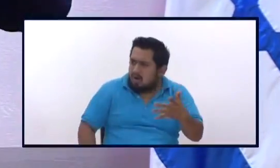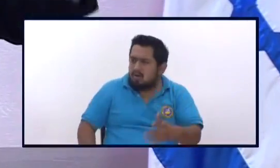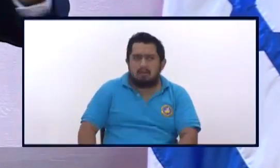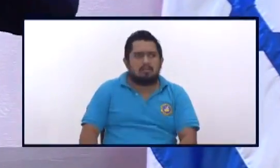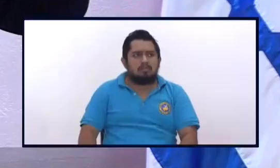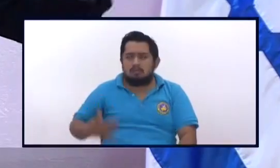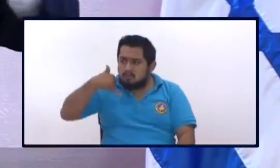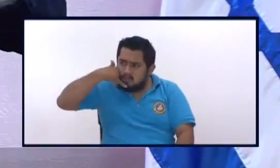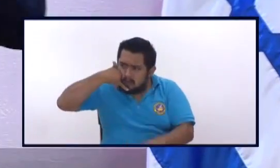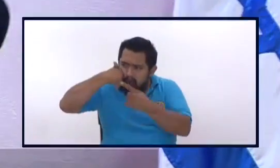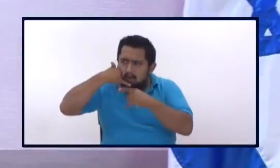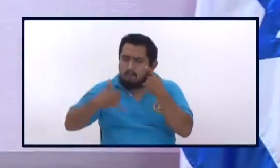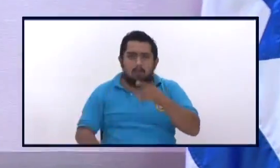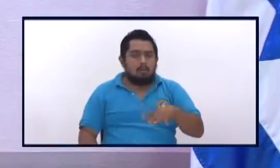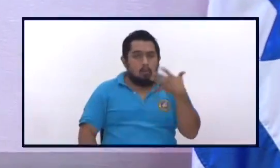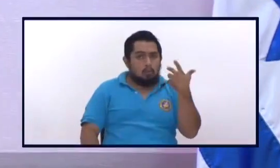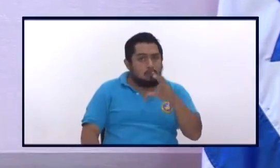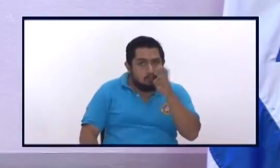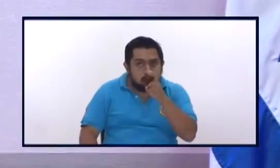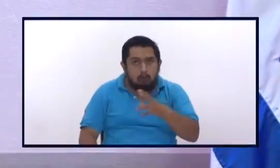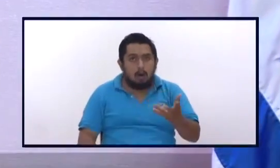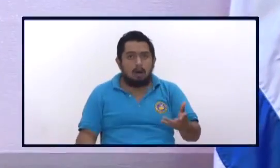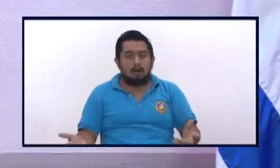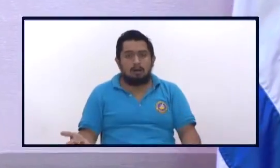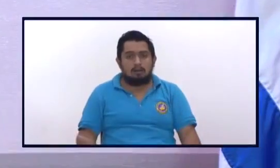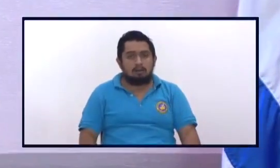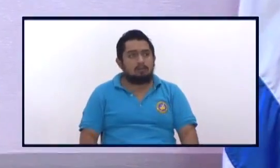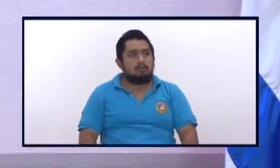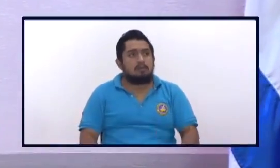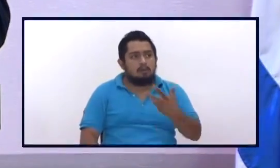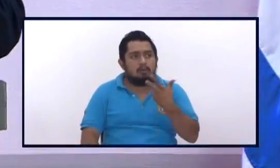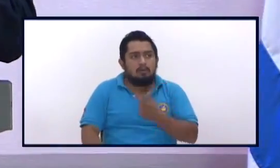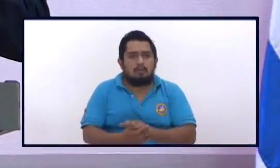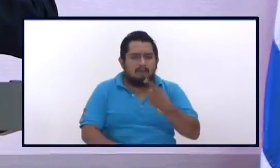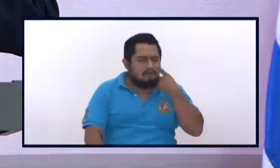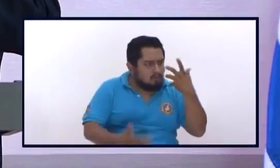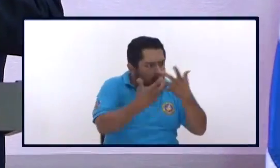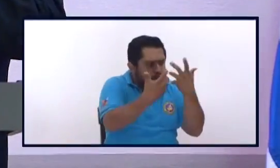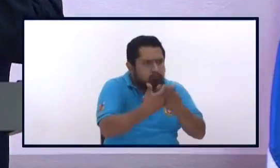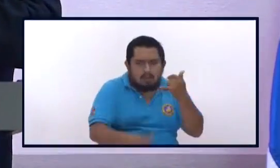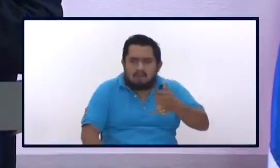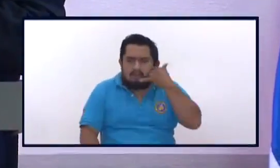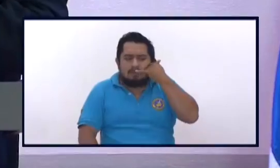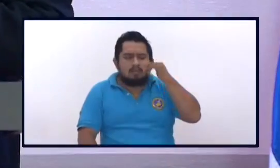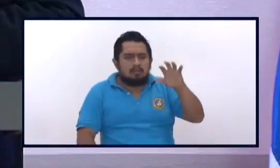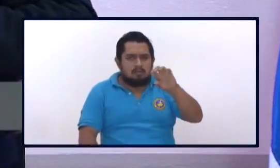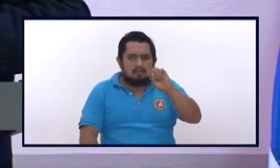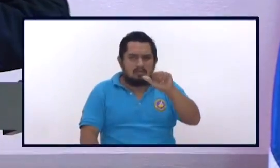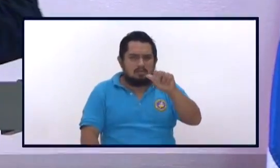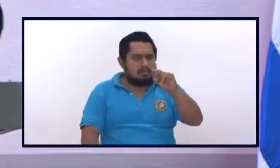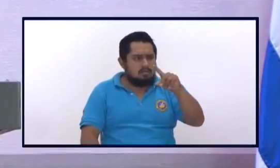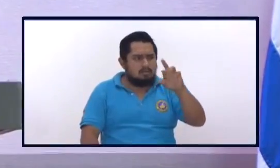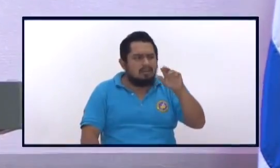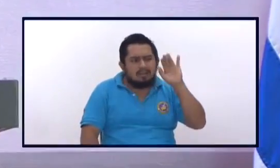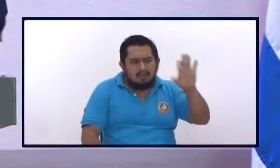silla ve a ver cómo me la oye y comenzamos a investigar el el ala recargada de la cuenta sandra se ha valido sandra me